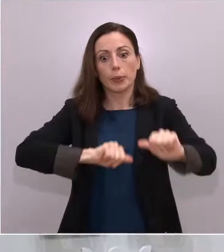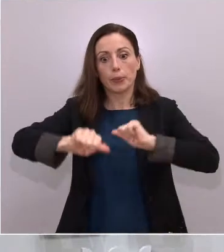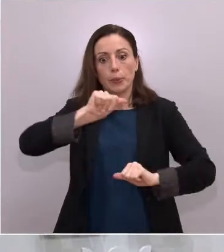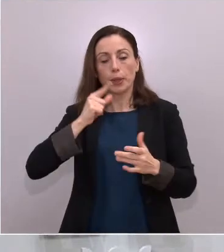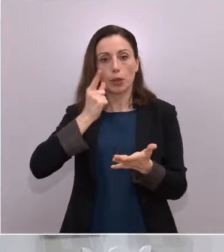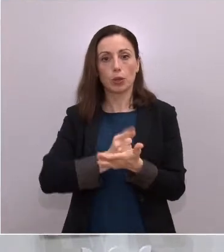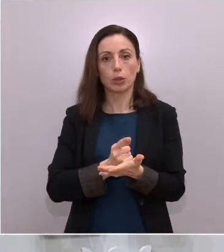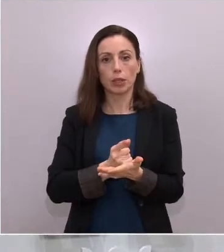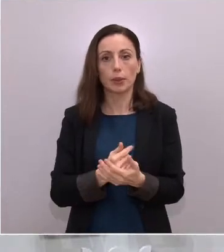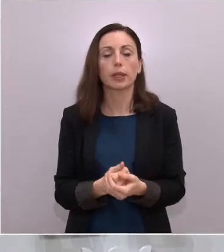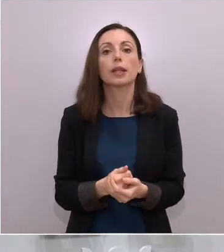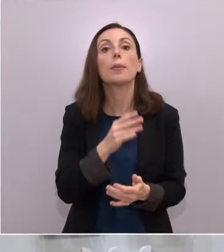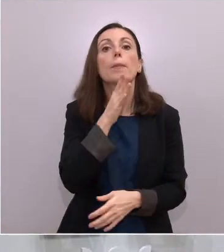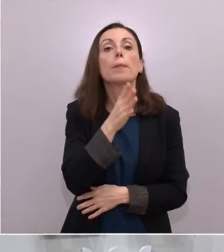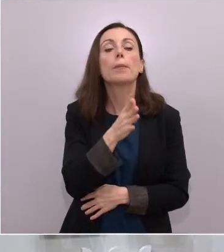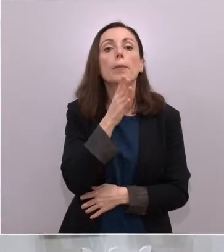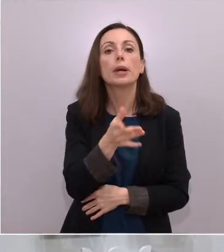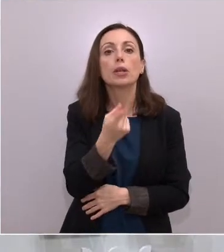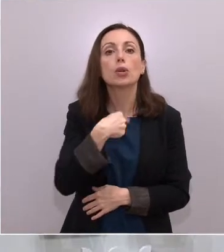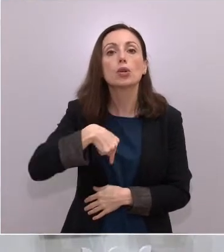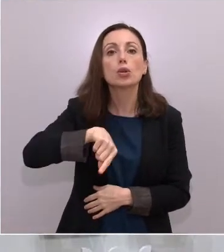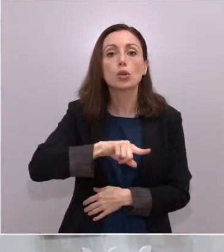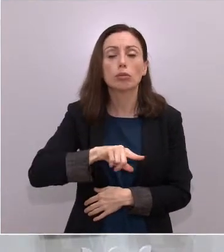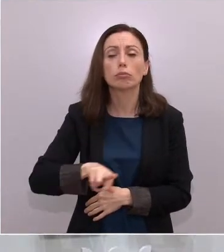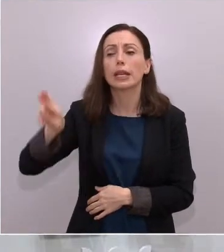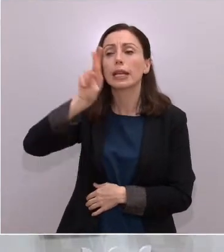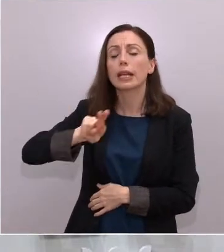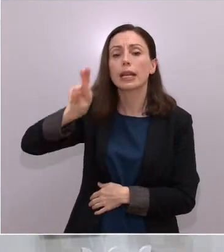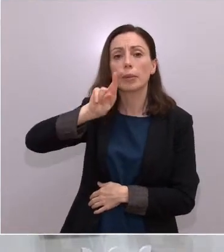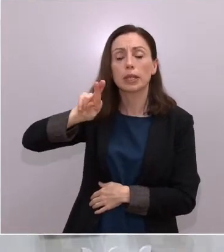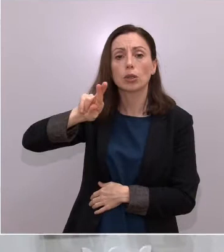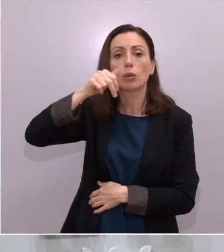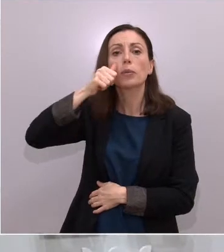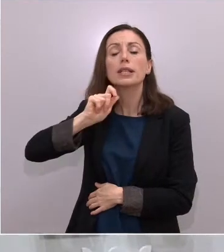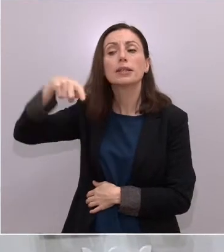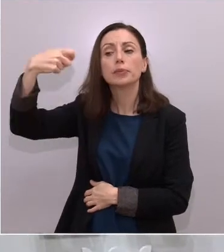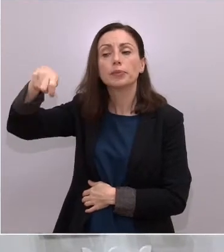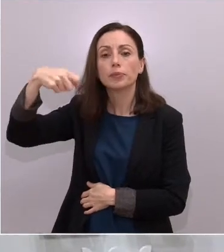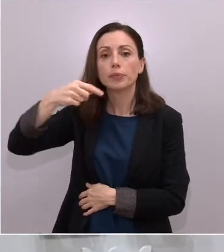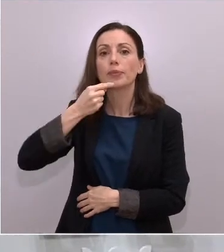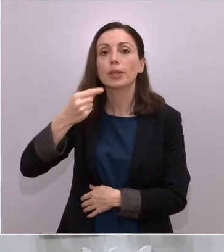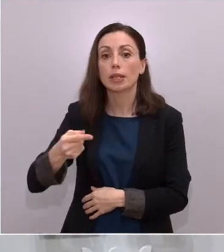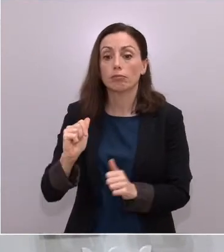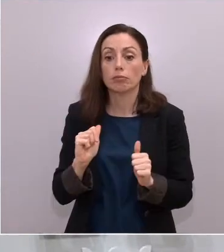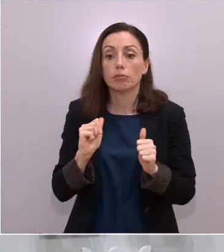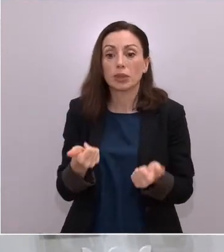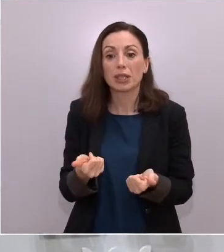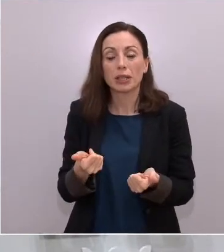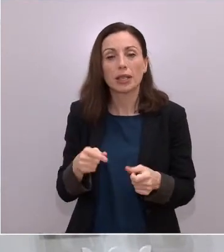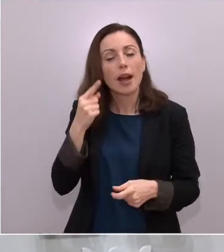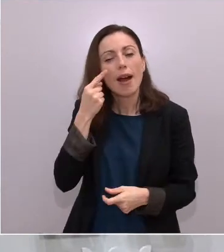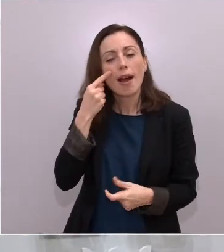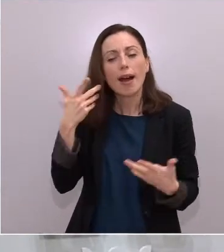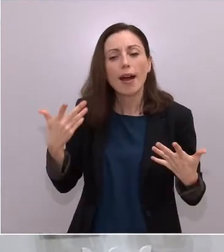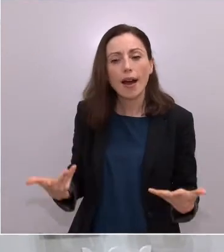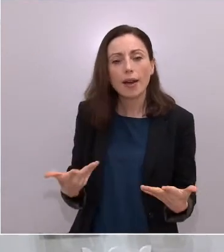salida. Para ello, he reiterado al presidente del Gobierno que ponga en marcha un mecanismo que permita